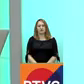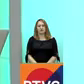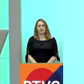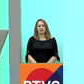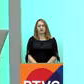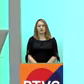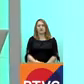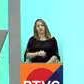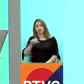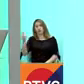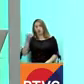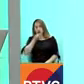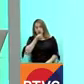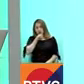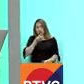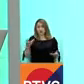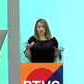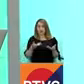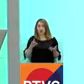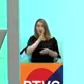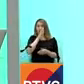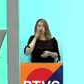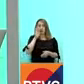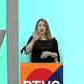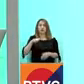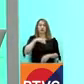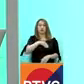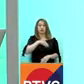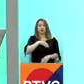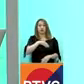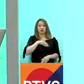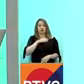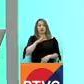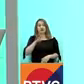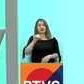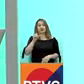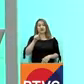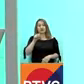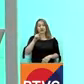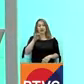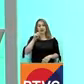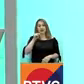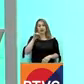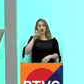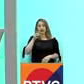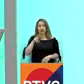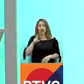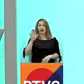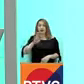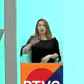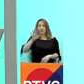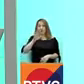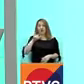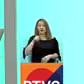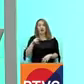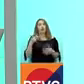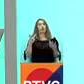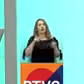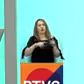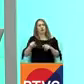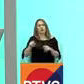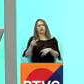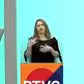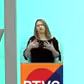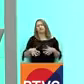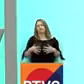y en otras noticias en zona rural de bolívar departamento de santander decenas de campesinos se enfrentaron con el esmad luego de